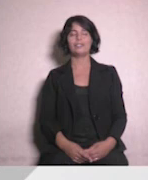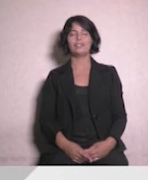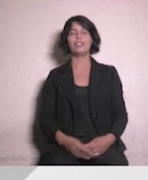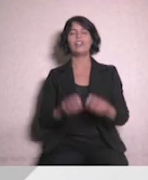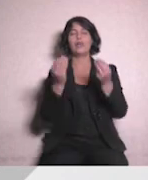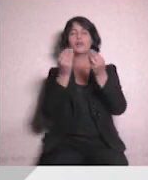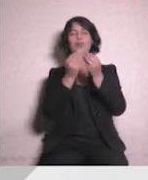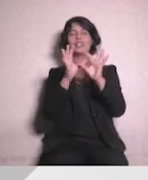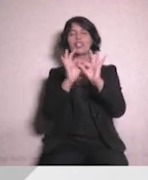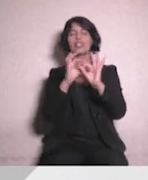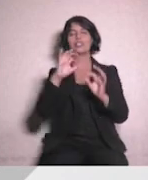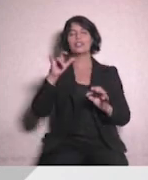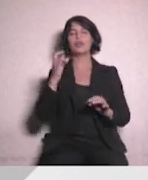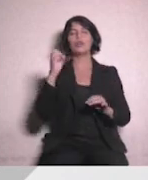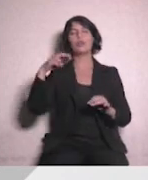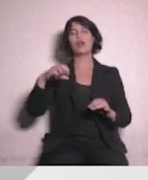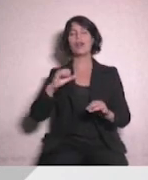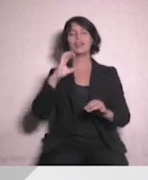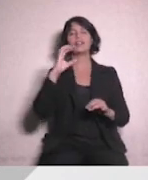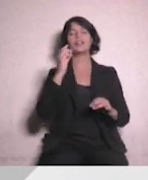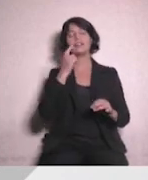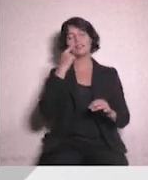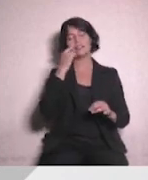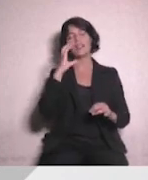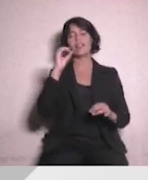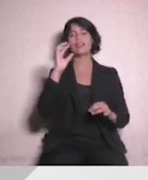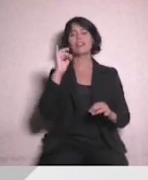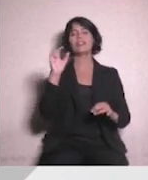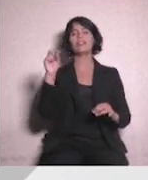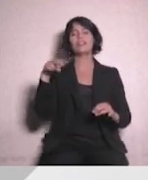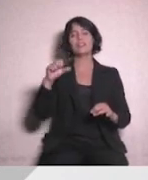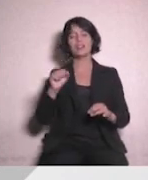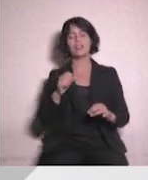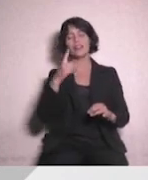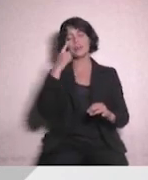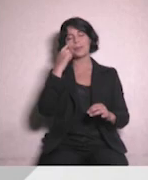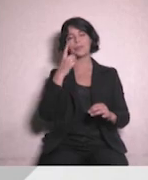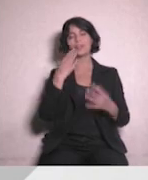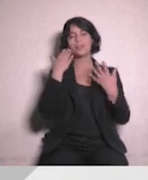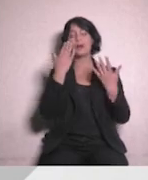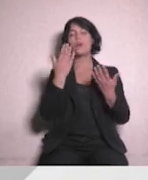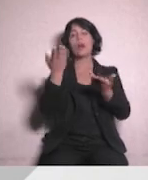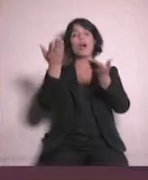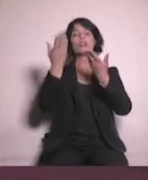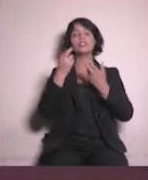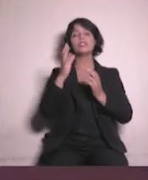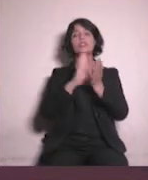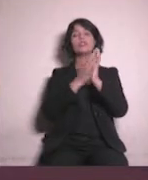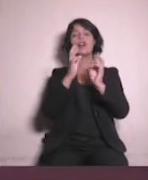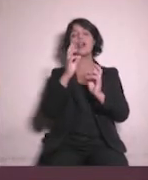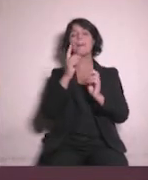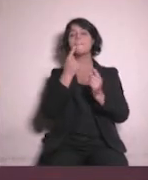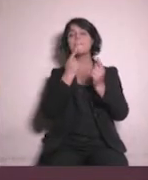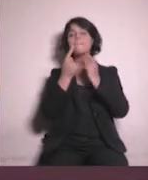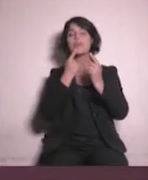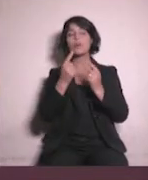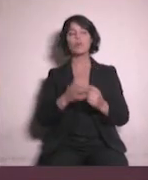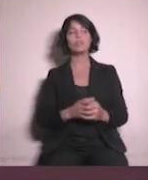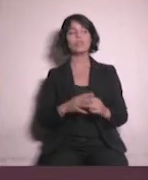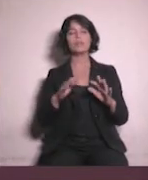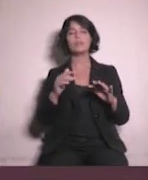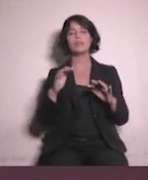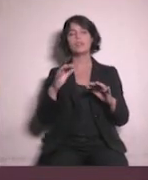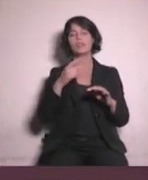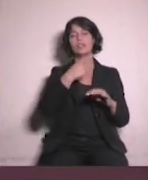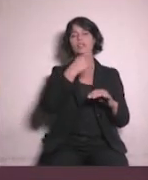Muchas gracias, Juan y Cristian. Ahora pasaremos a responder las preguntas recibidas de nuestros afiliados. Han sido